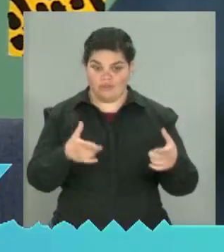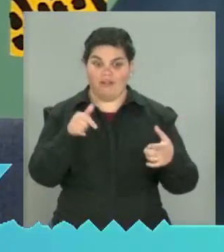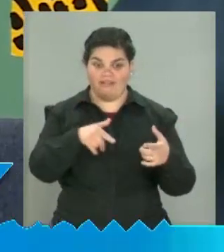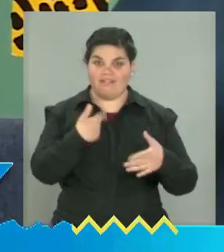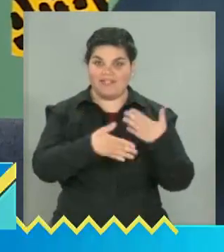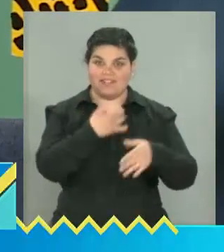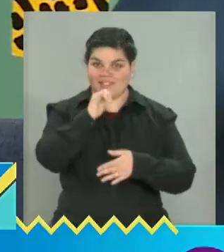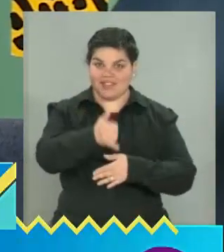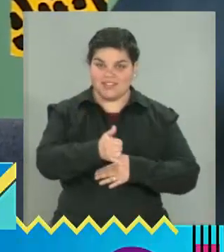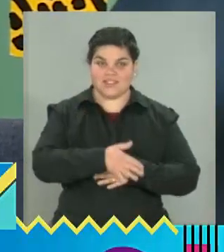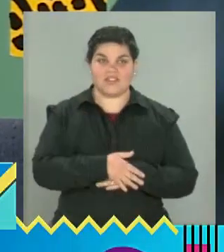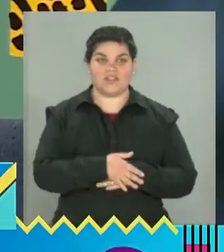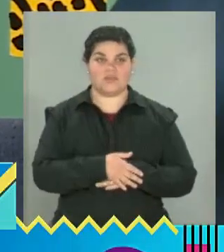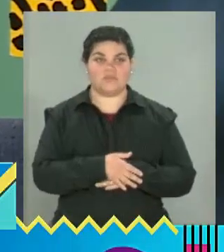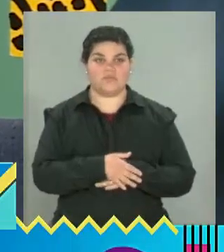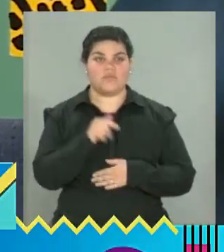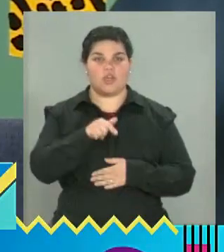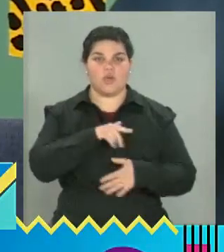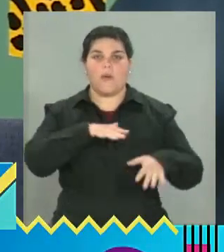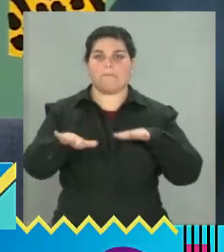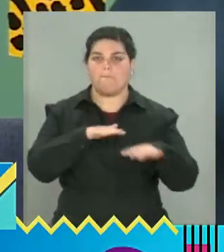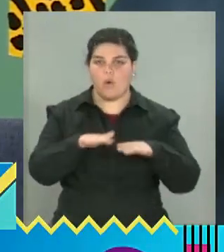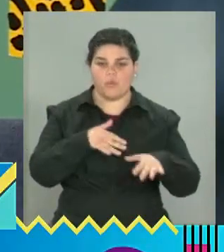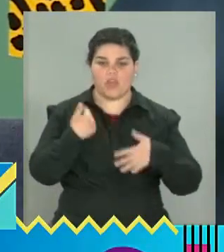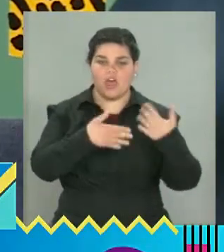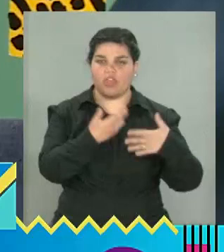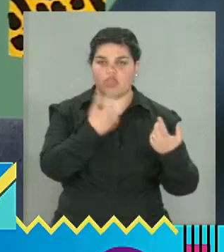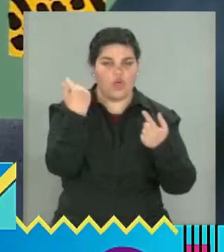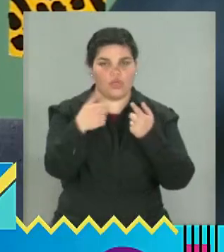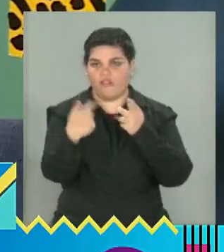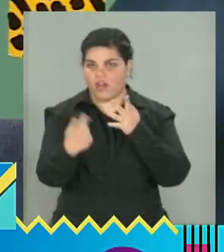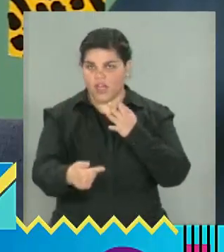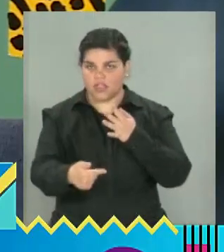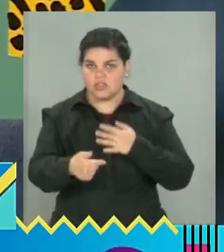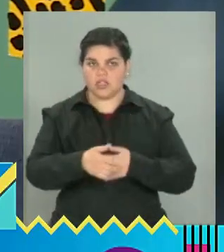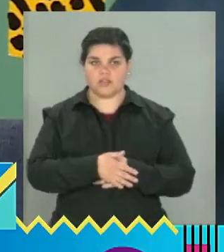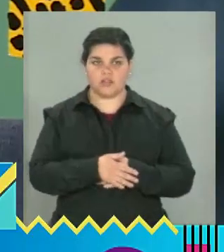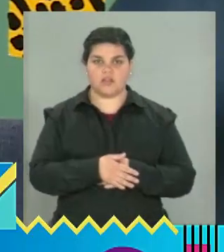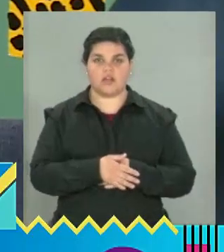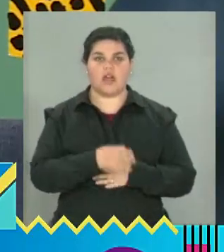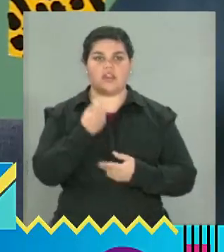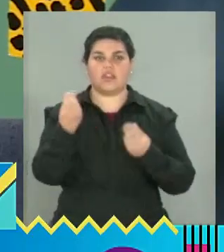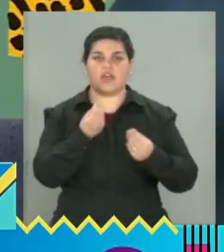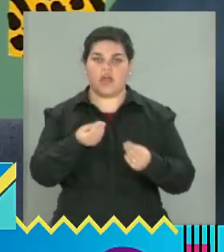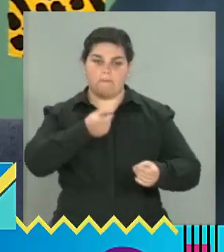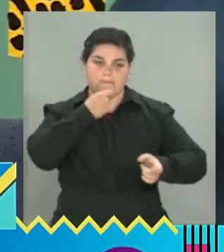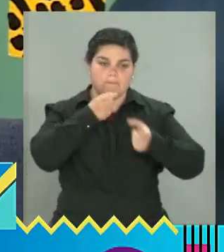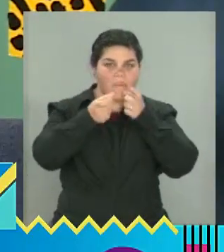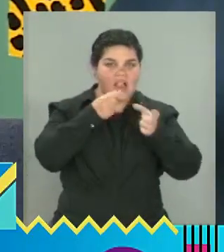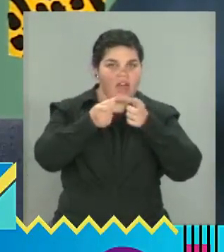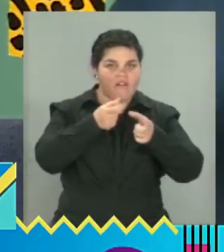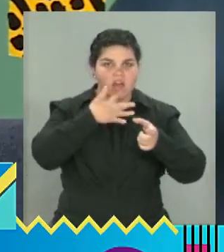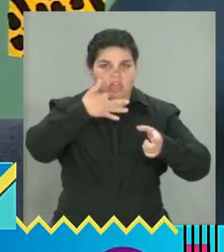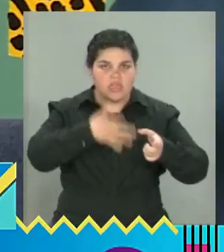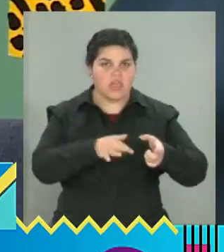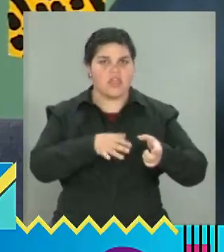que ha generado varios movimientos y perspectivas respecto a las terminologías que se usan, ¿no? A la discursiva